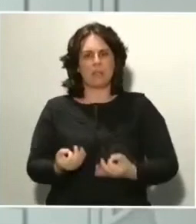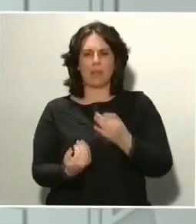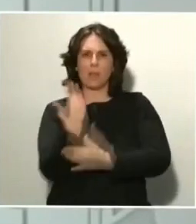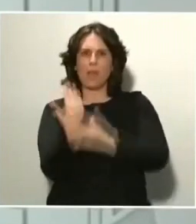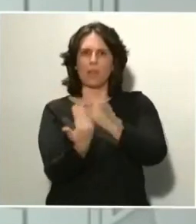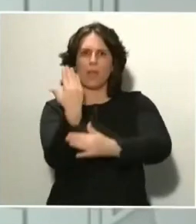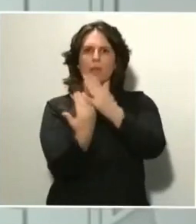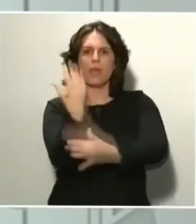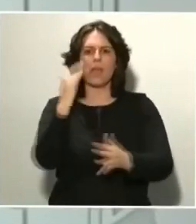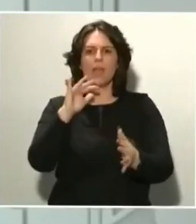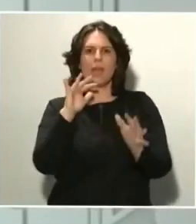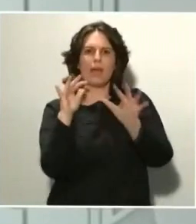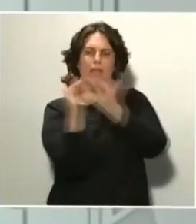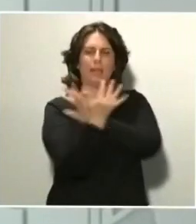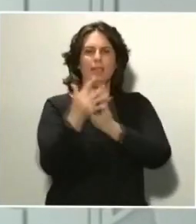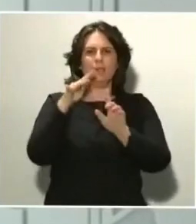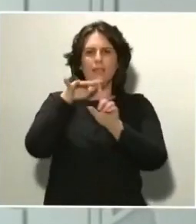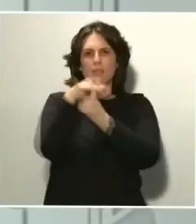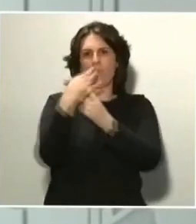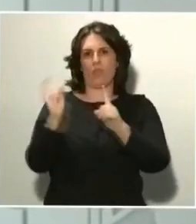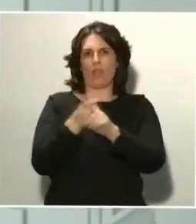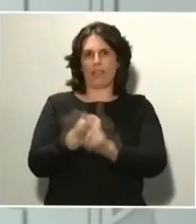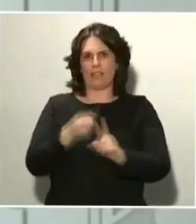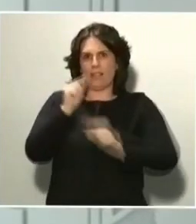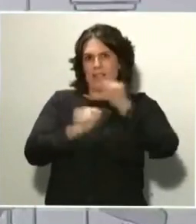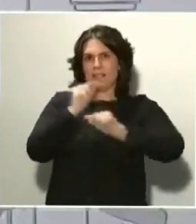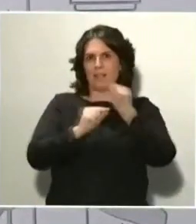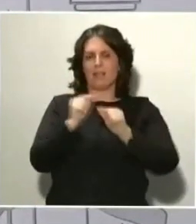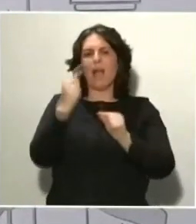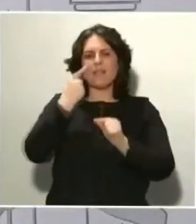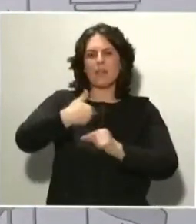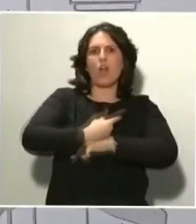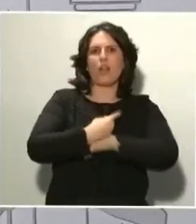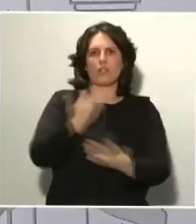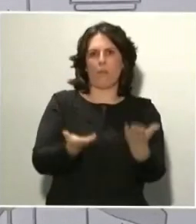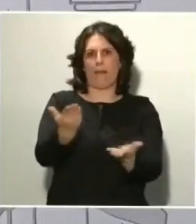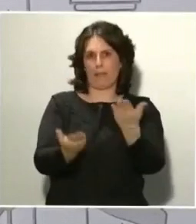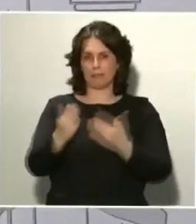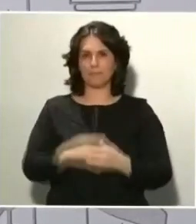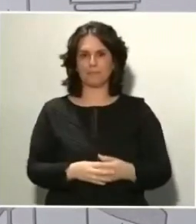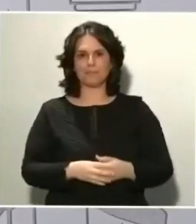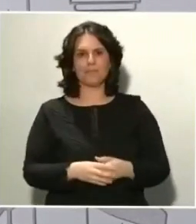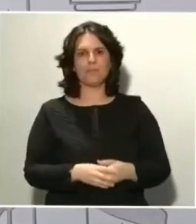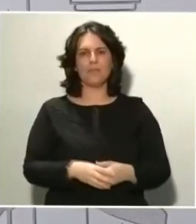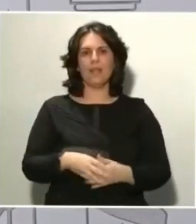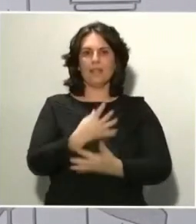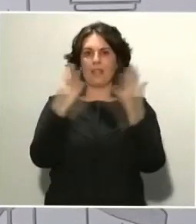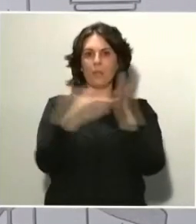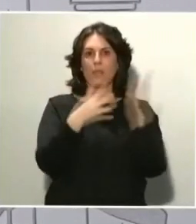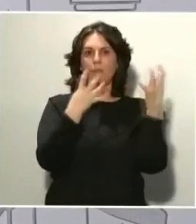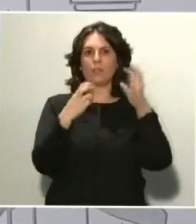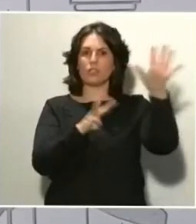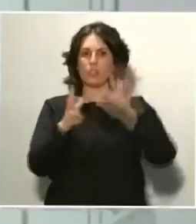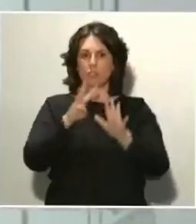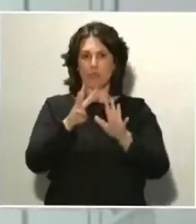los casos en las próximas horas. En cuanto al total de esos 19.988 casos, hasta